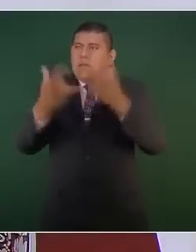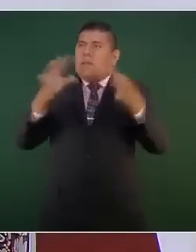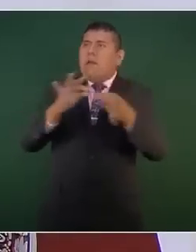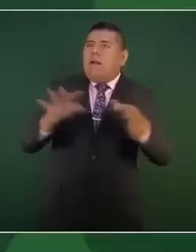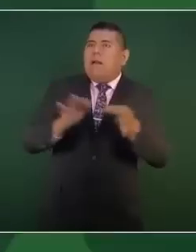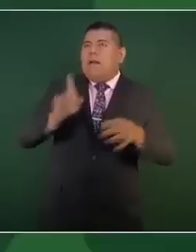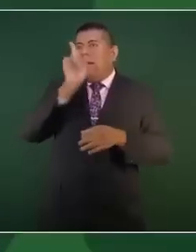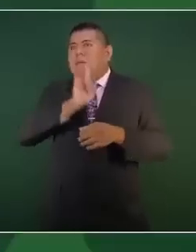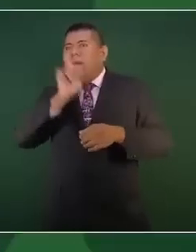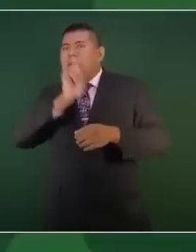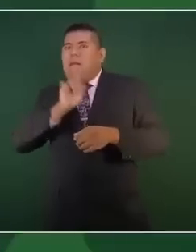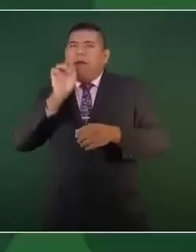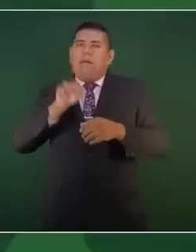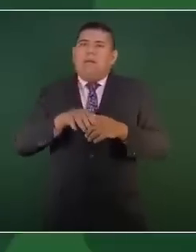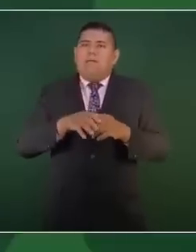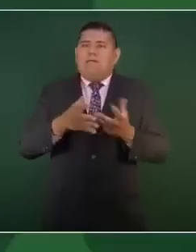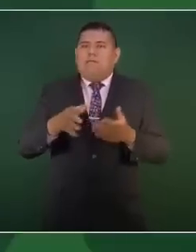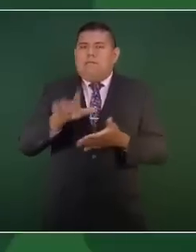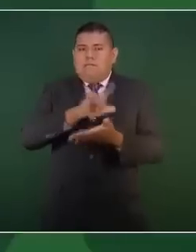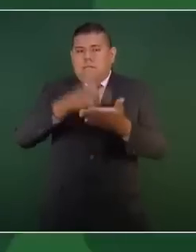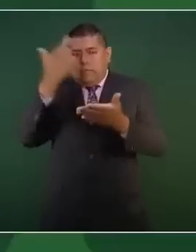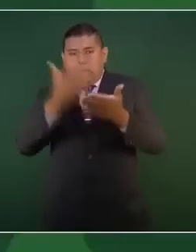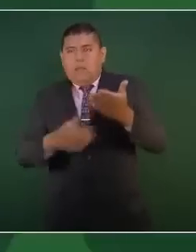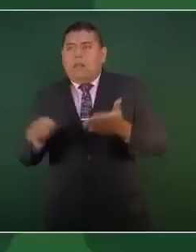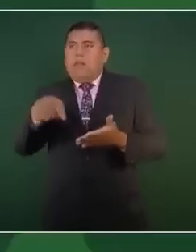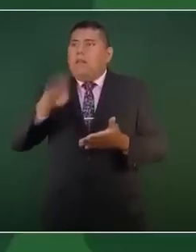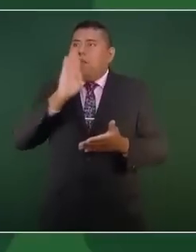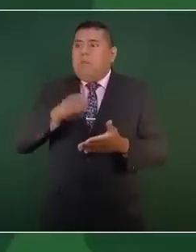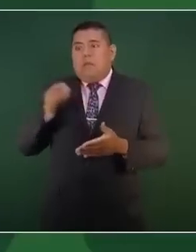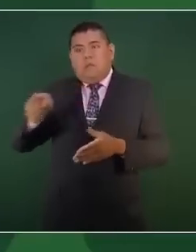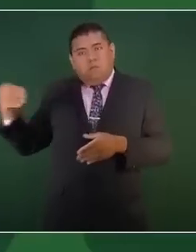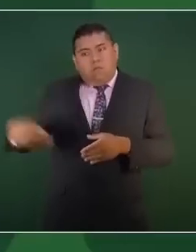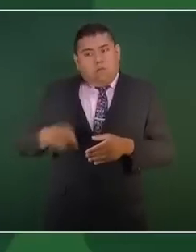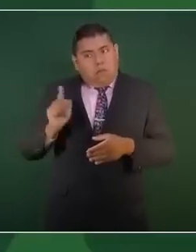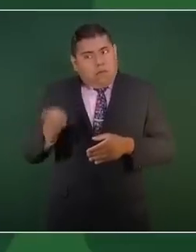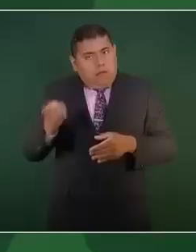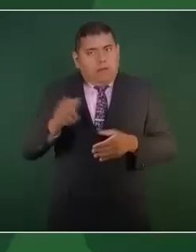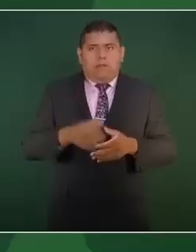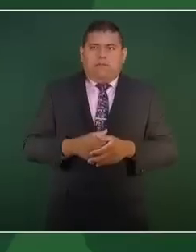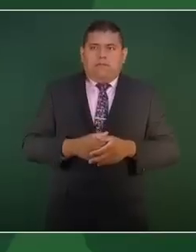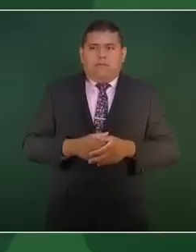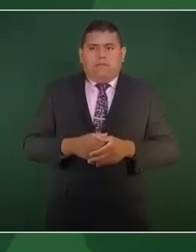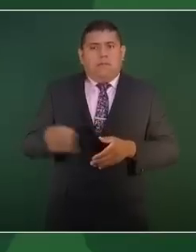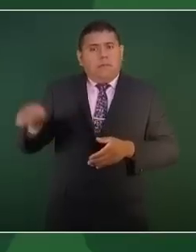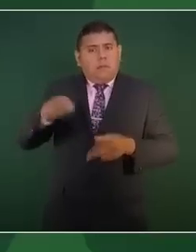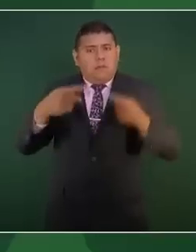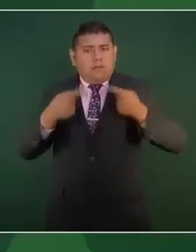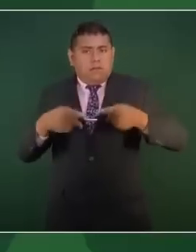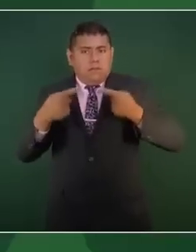crear un delito, culpar a agentes,